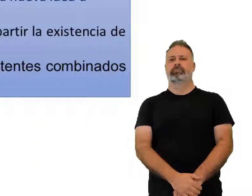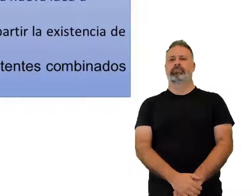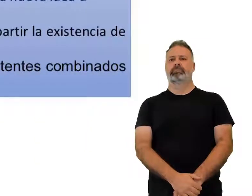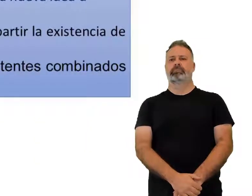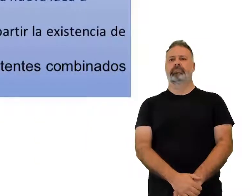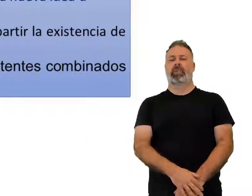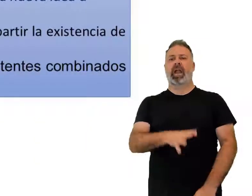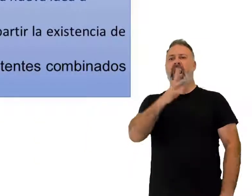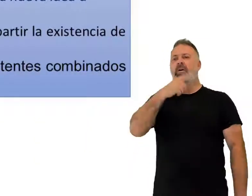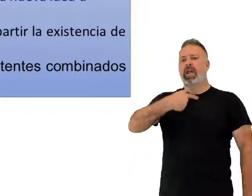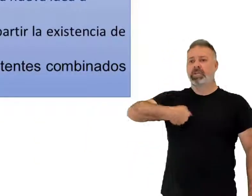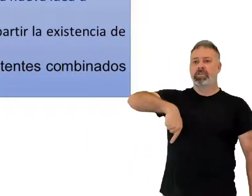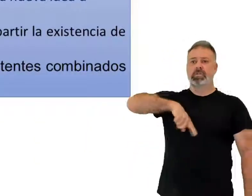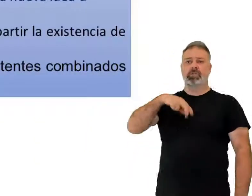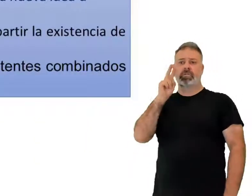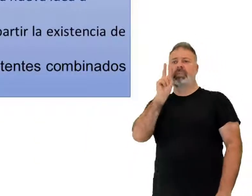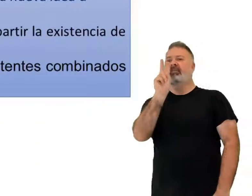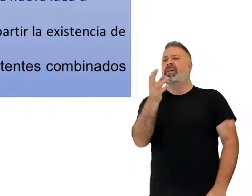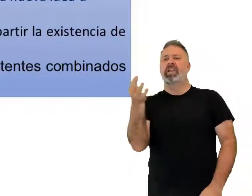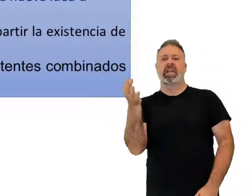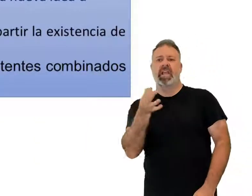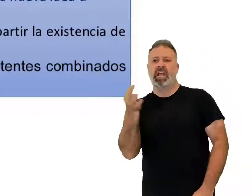Vamos a ver el desarrollo de la cultura